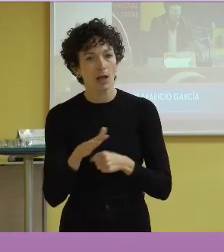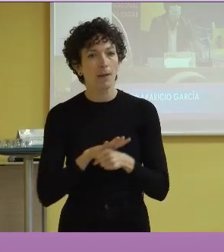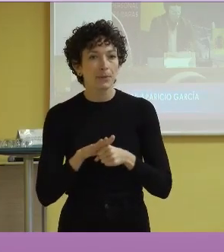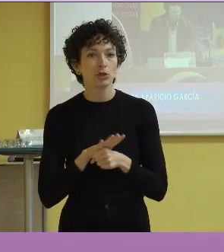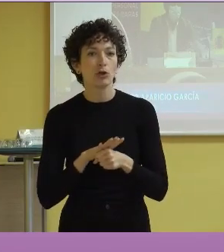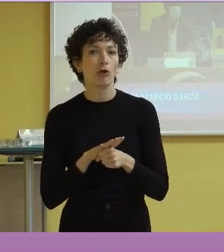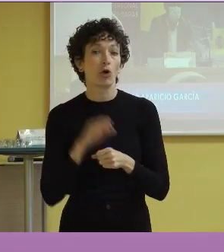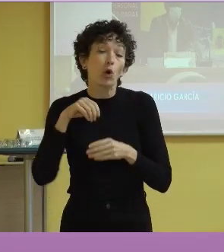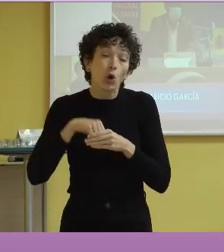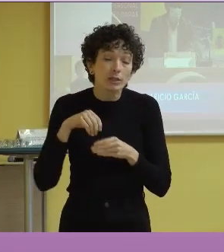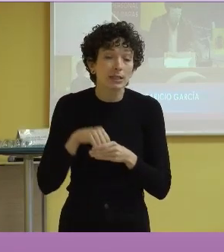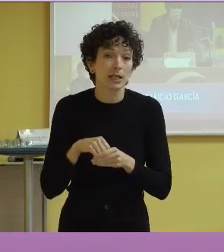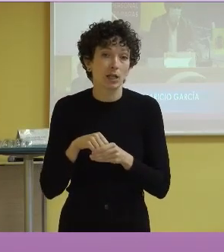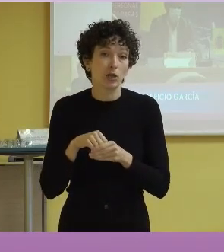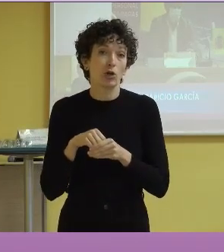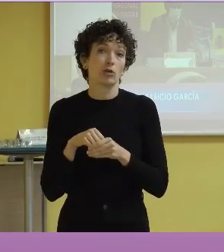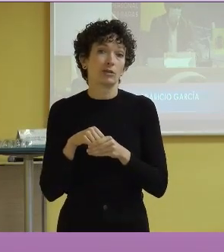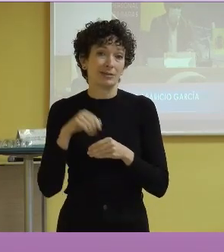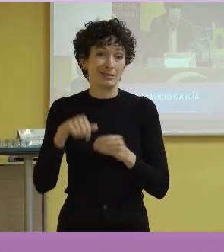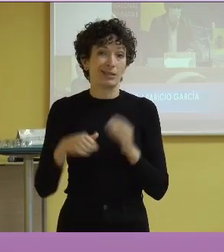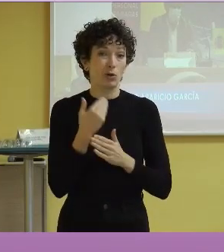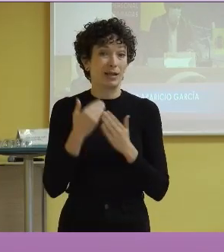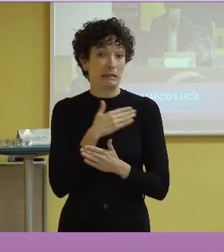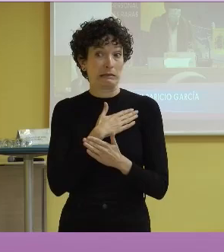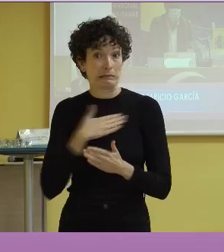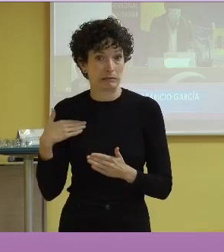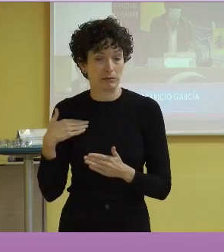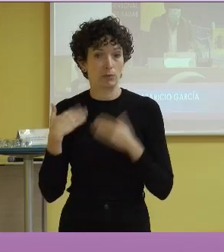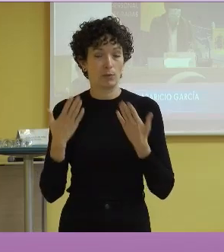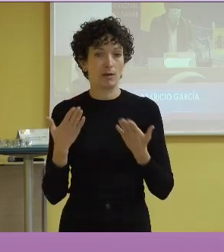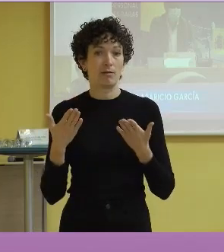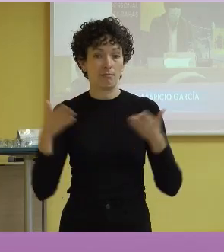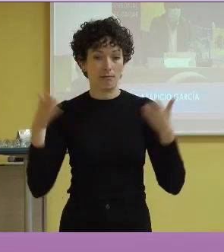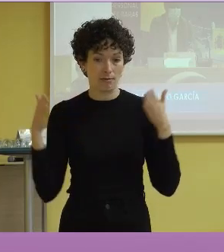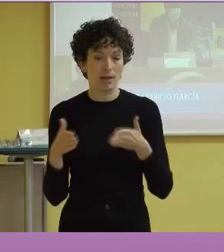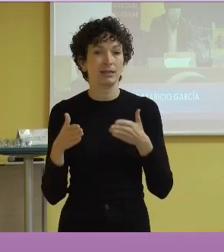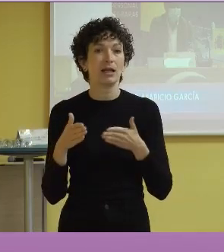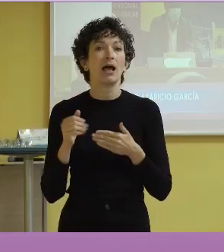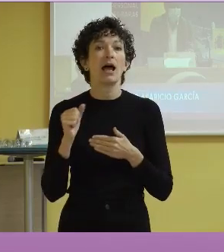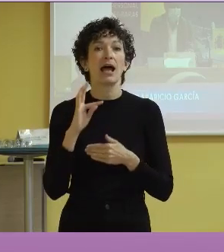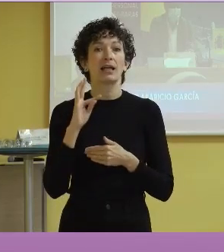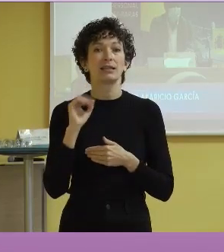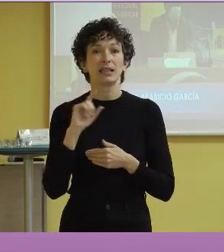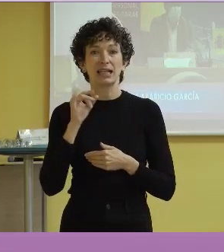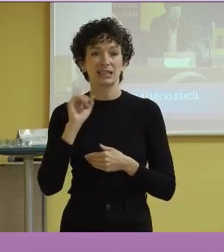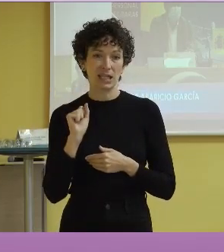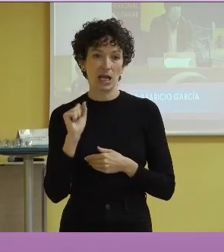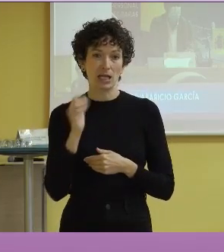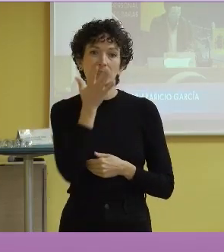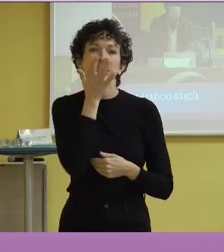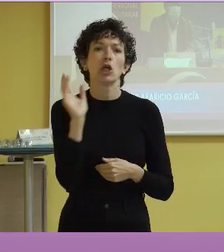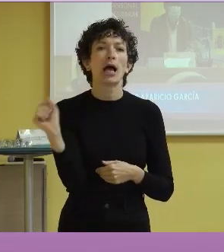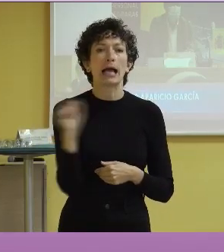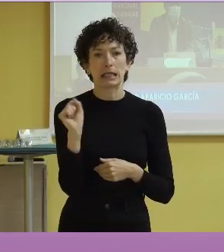lo que el contenido quiere ser de estas jornadas, que es dirigido a las ataxias. Un contexto